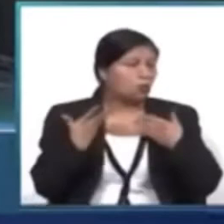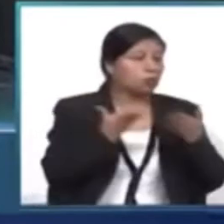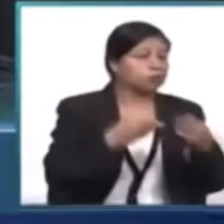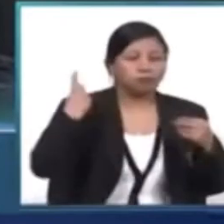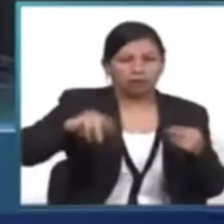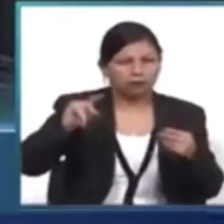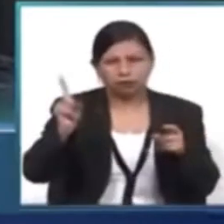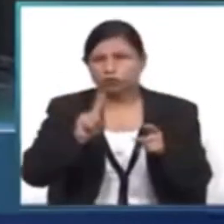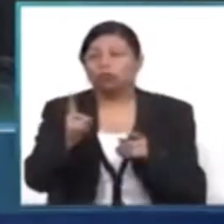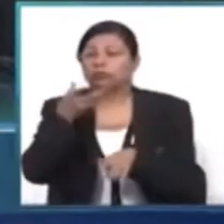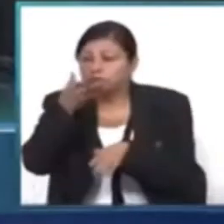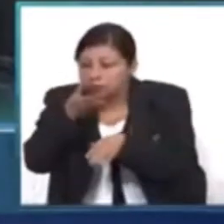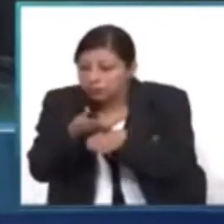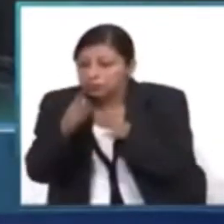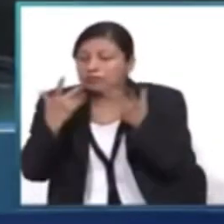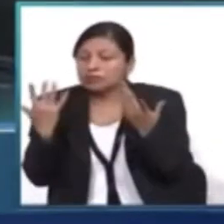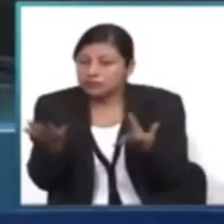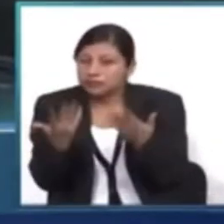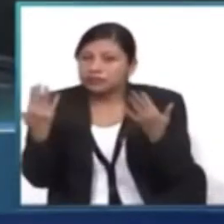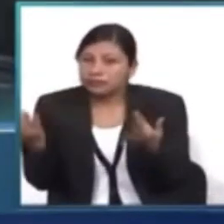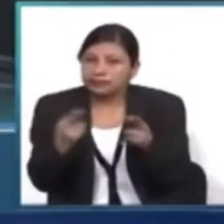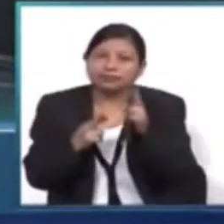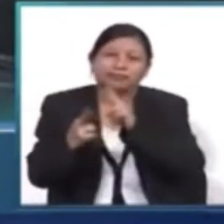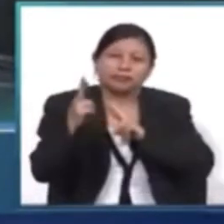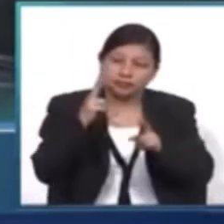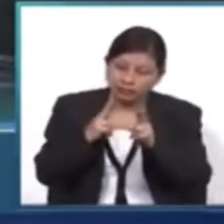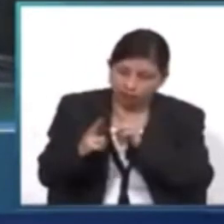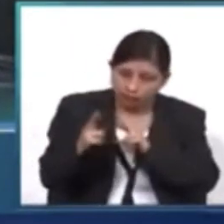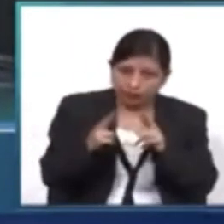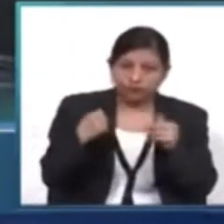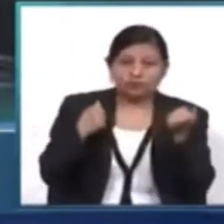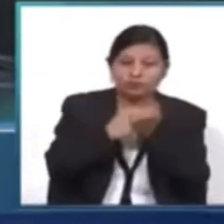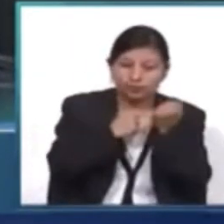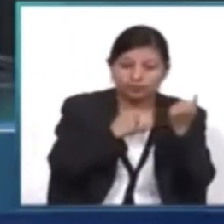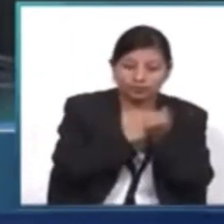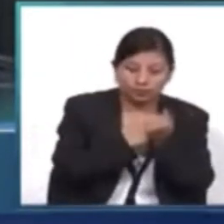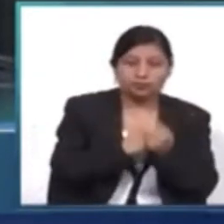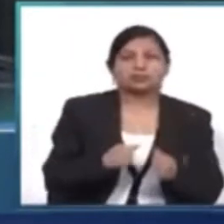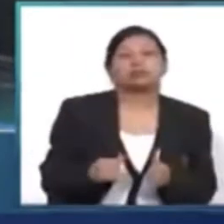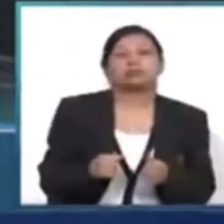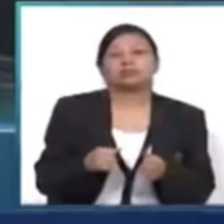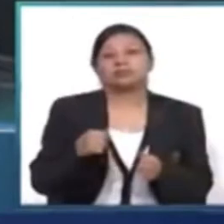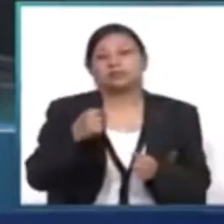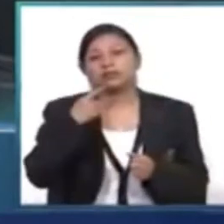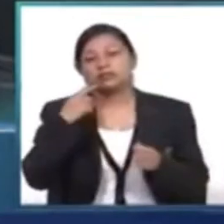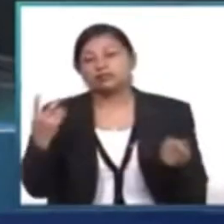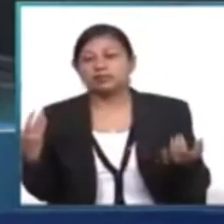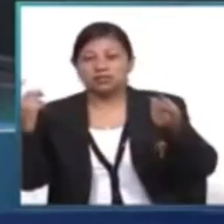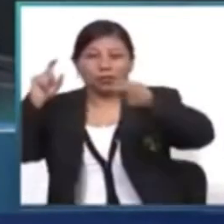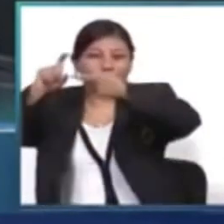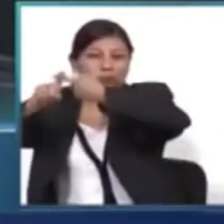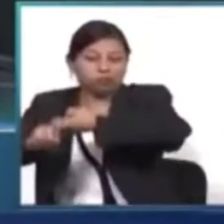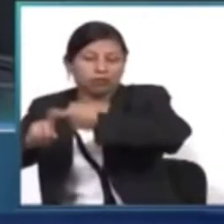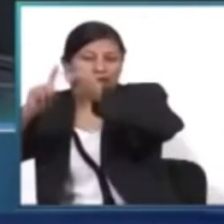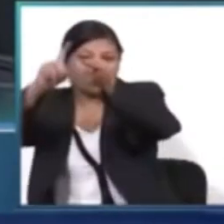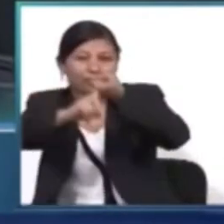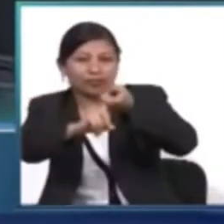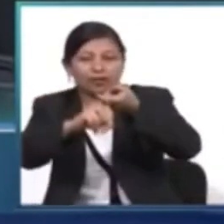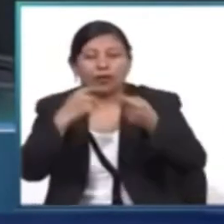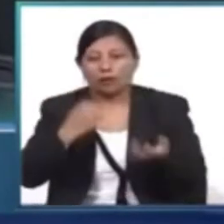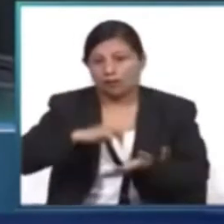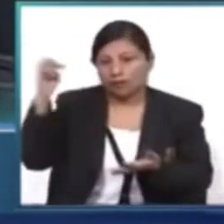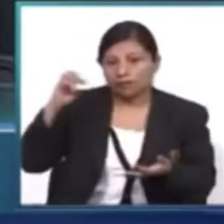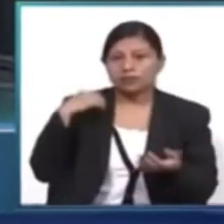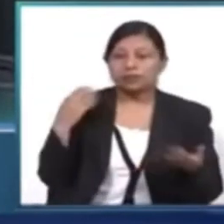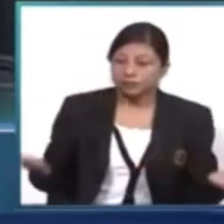y lo estamos haciendo, el Ministerio de Relaciones Exteriores nos apoya con los enlaces con diferentes países que también